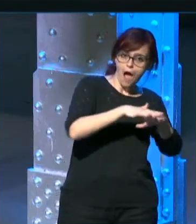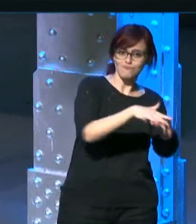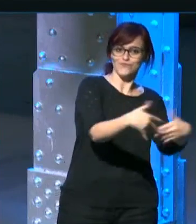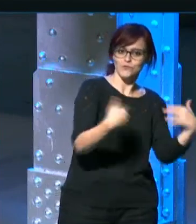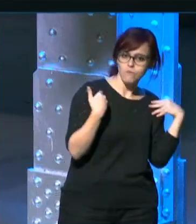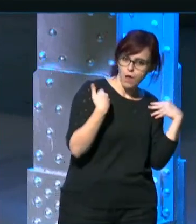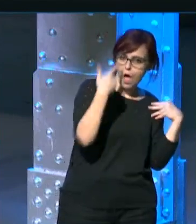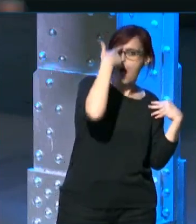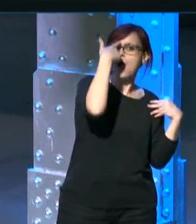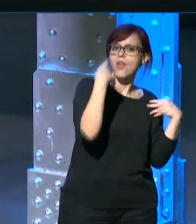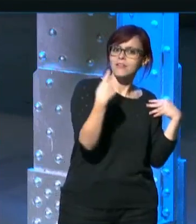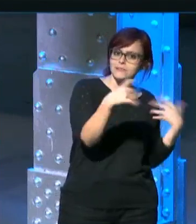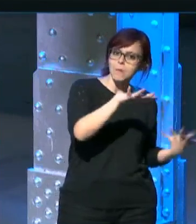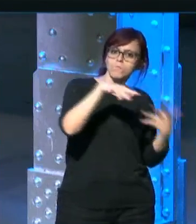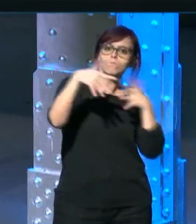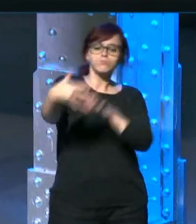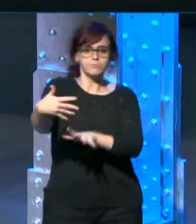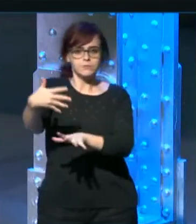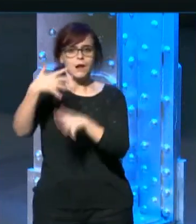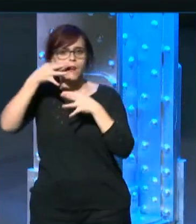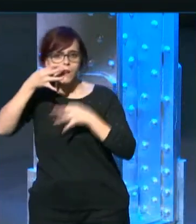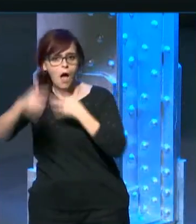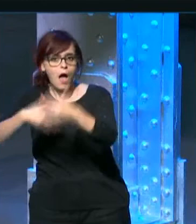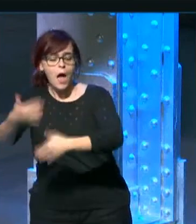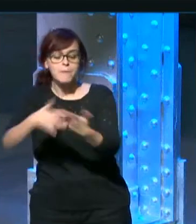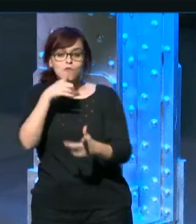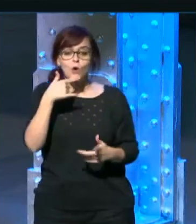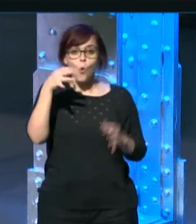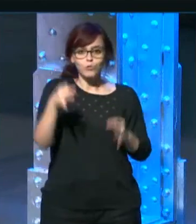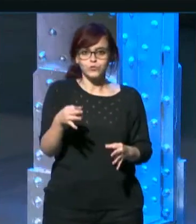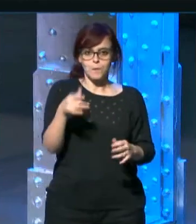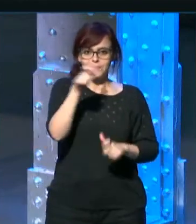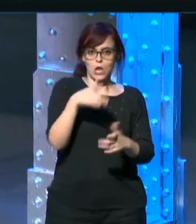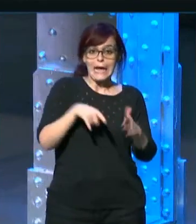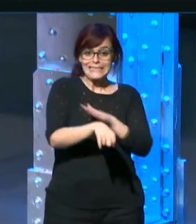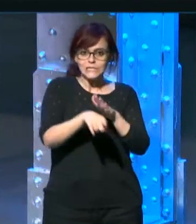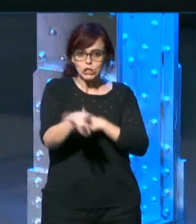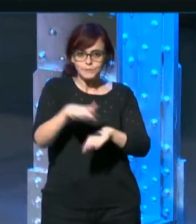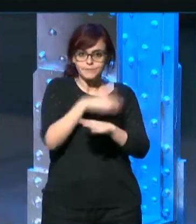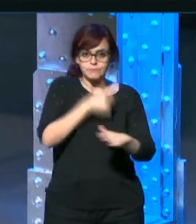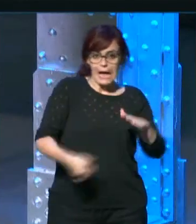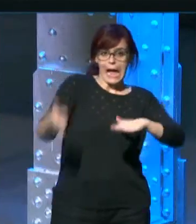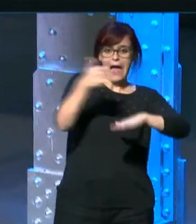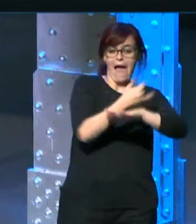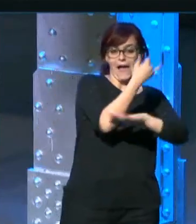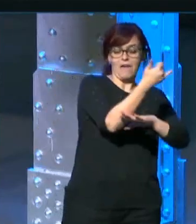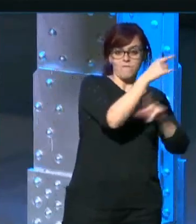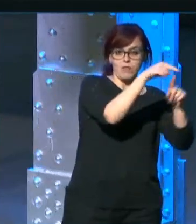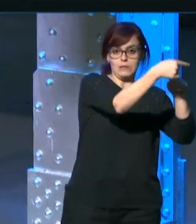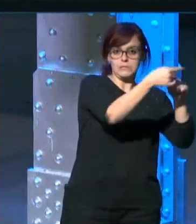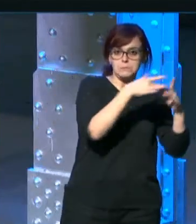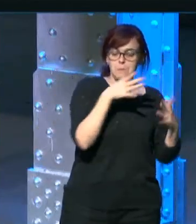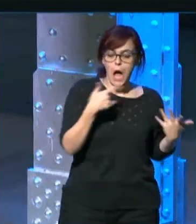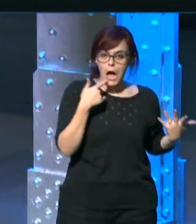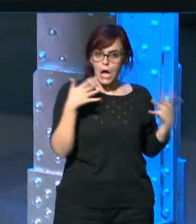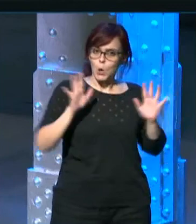causa un poco de inseguridad a quien está a los mandos intermedios, a quien tiene gente que gestionar, porque se encuentra con que de repente la gente toma